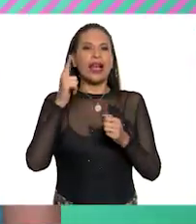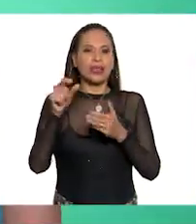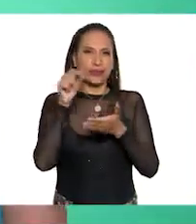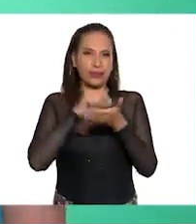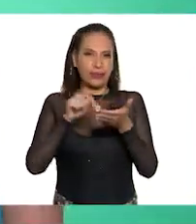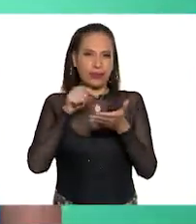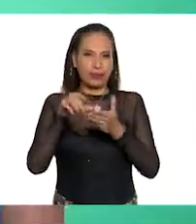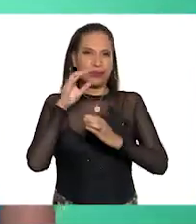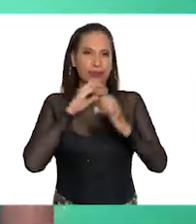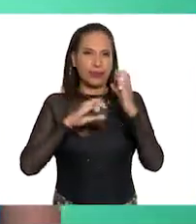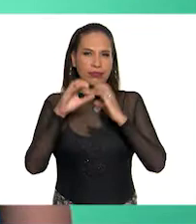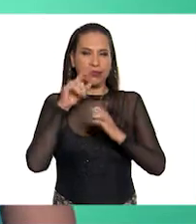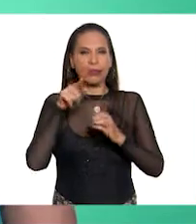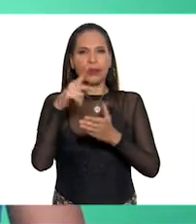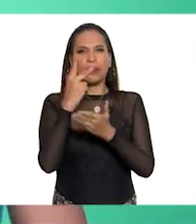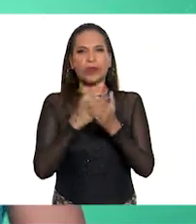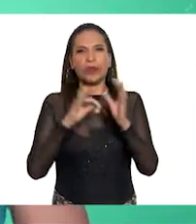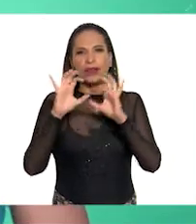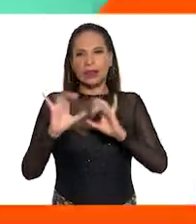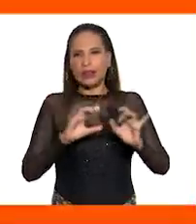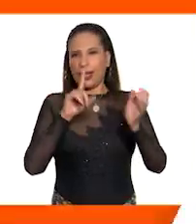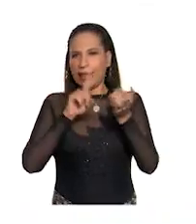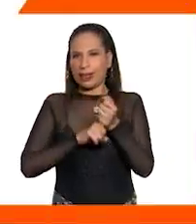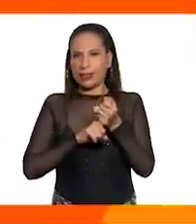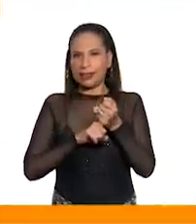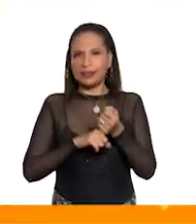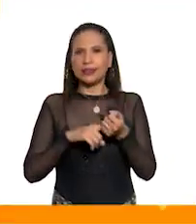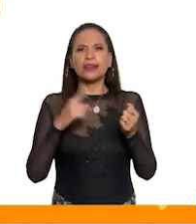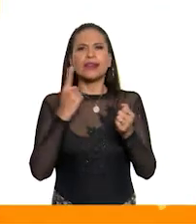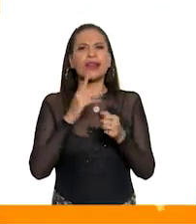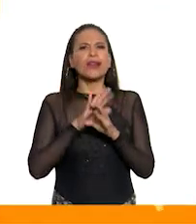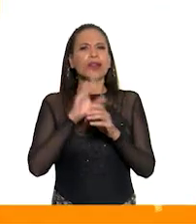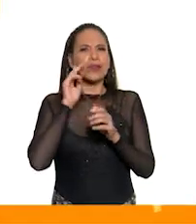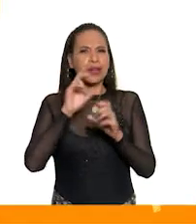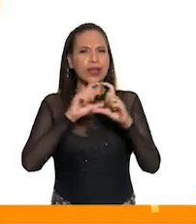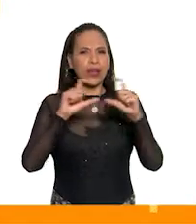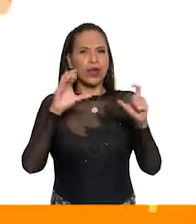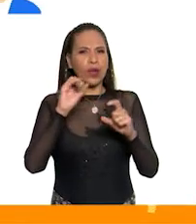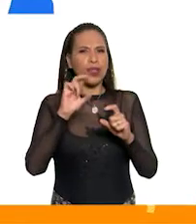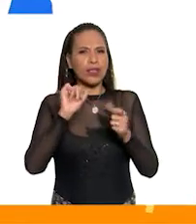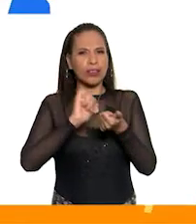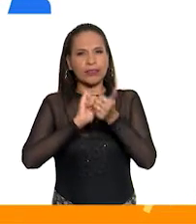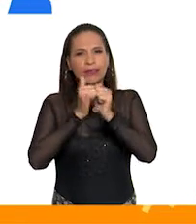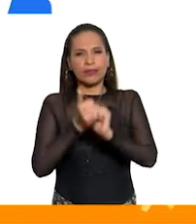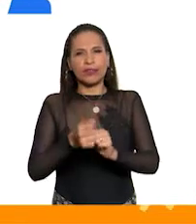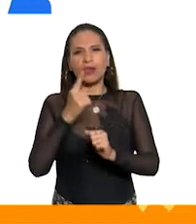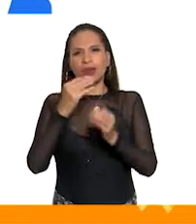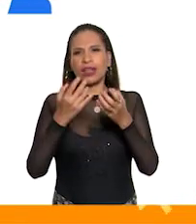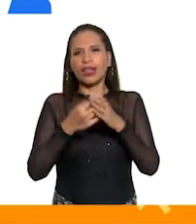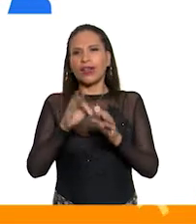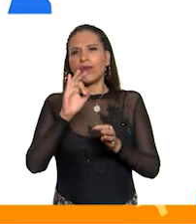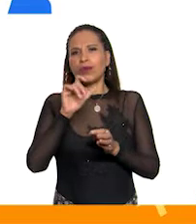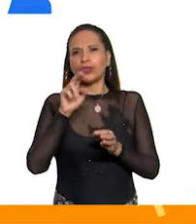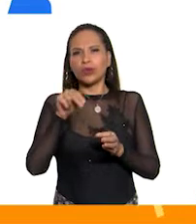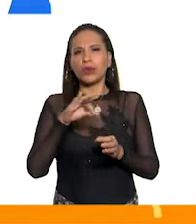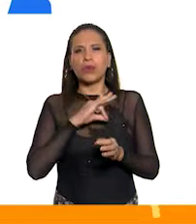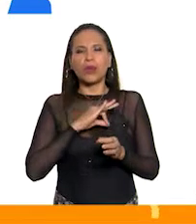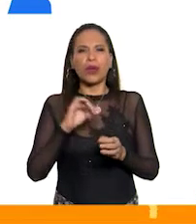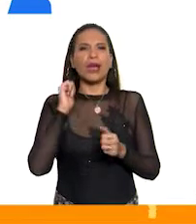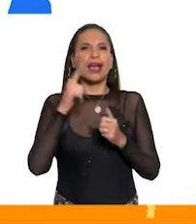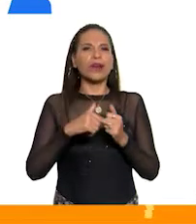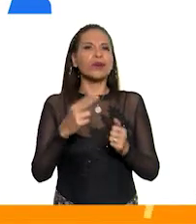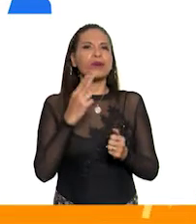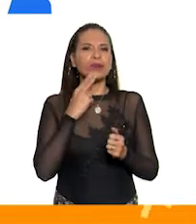escribir esta canción como programa de computadora, ¿qué parte del código convertirías en una función para que pudieras